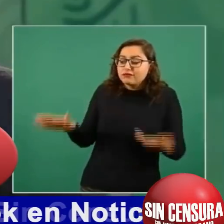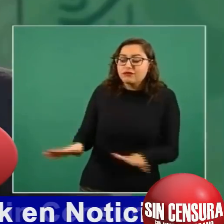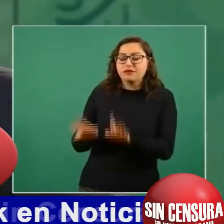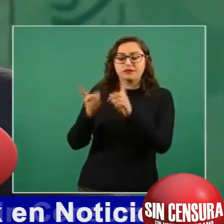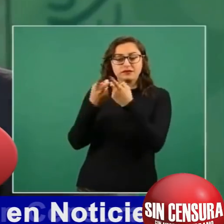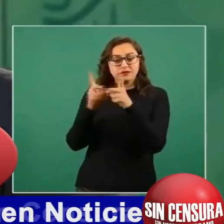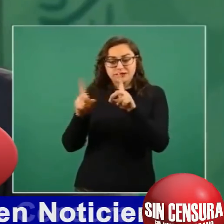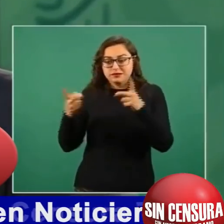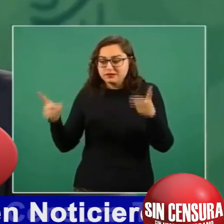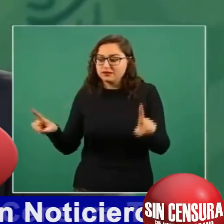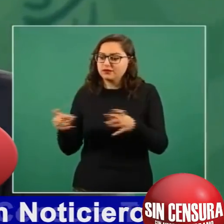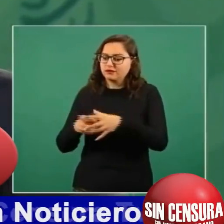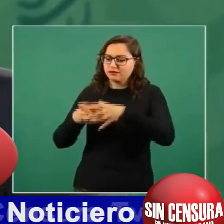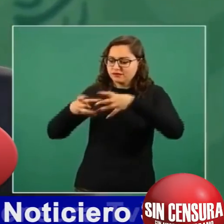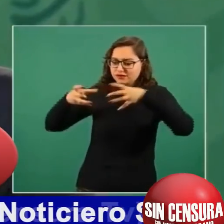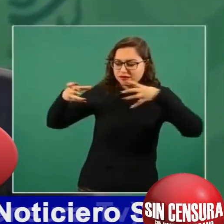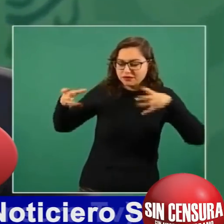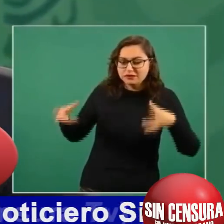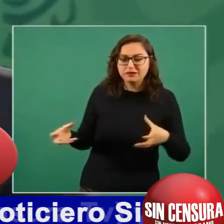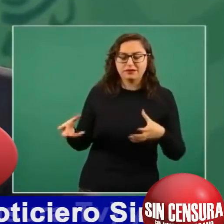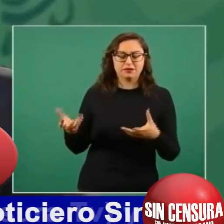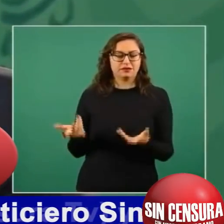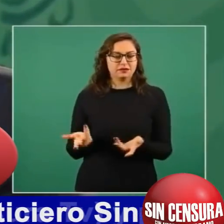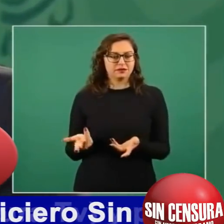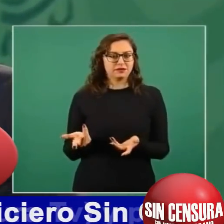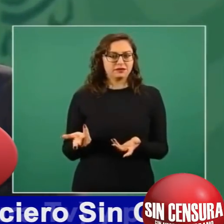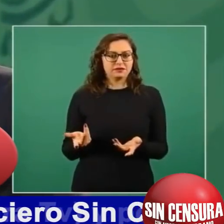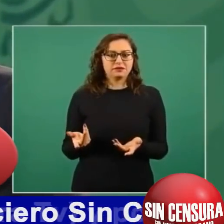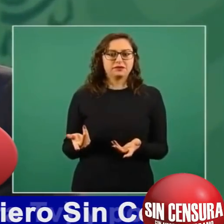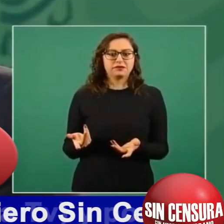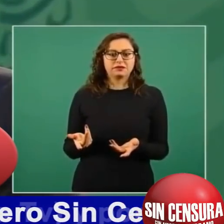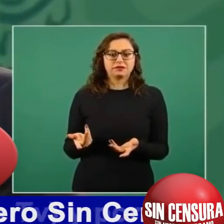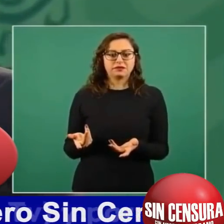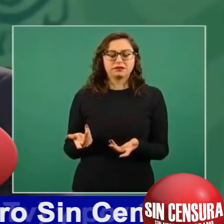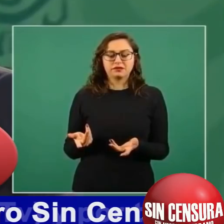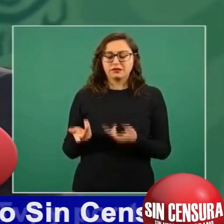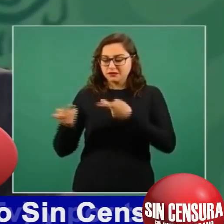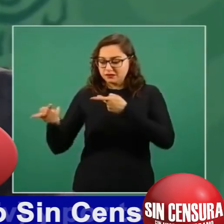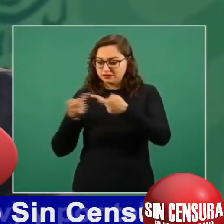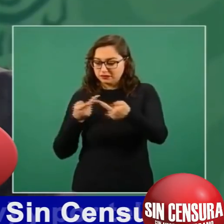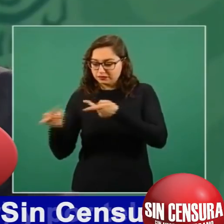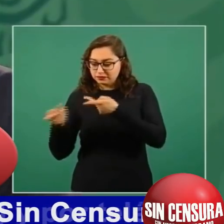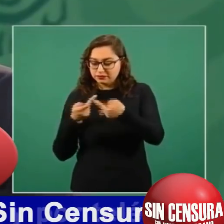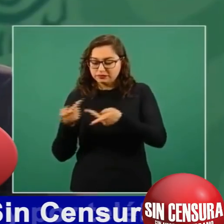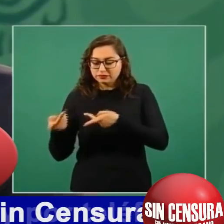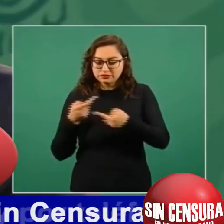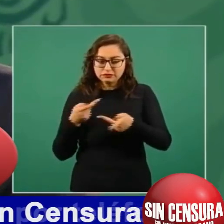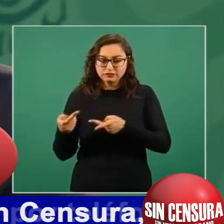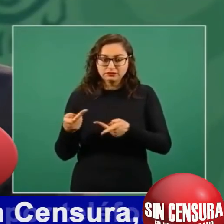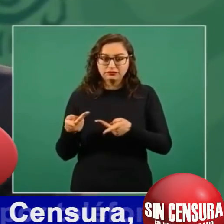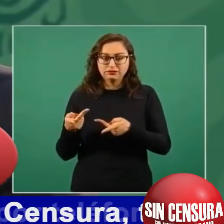que se pueda llevar a cabo un plan conjunto